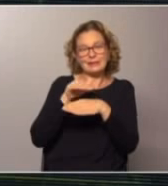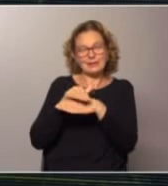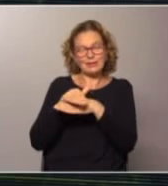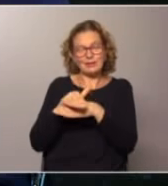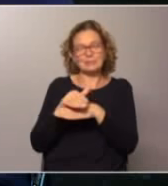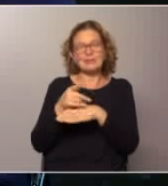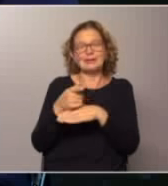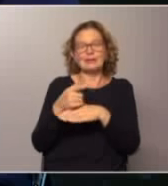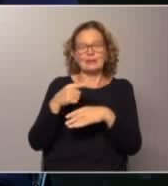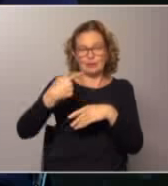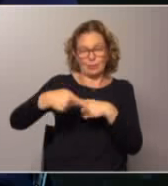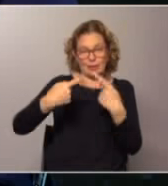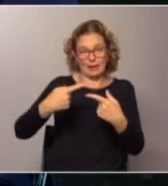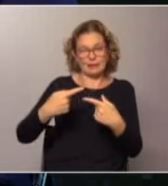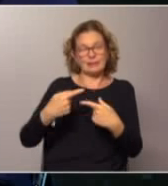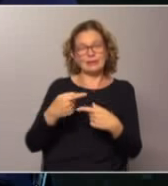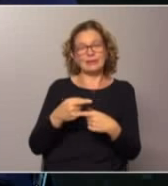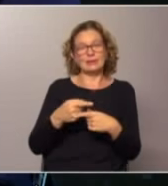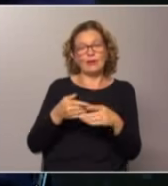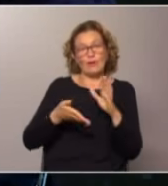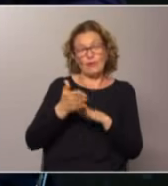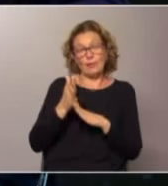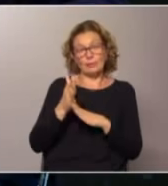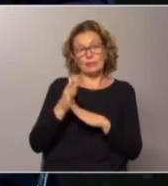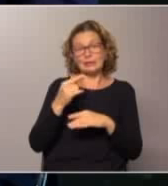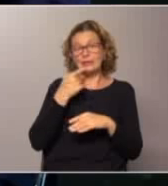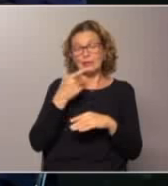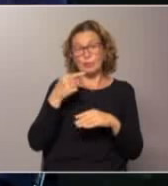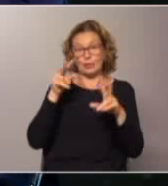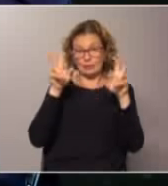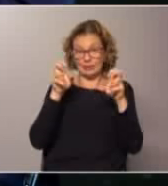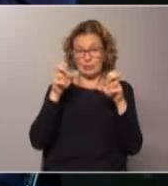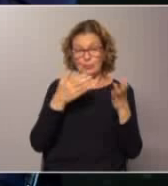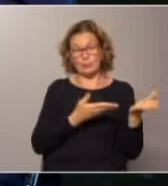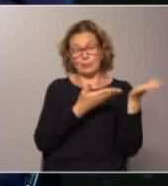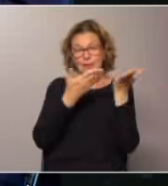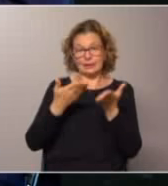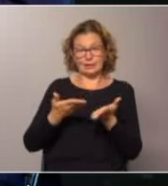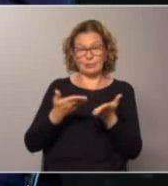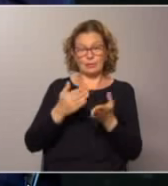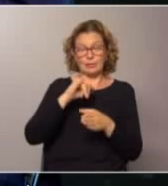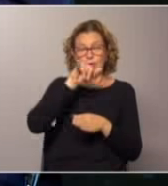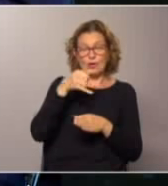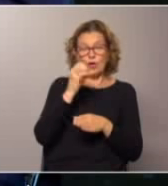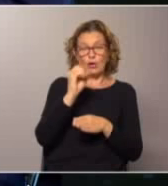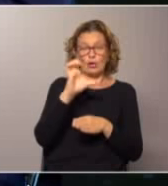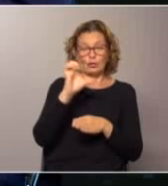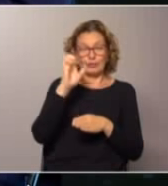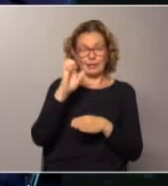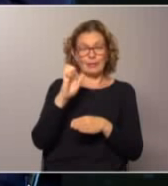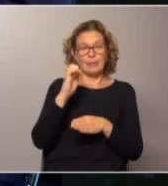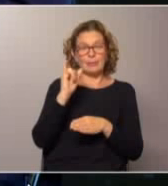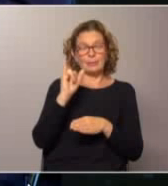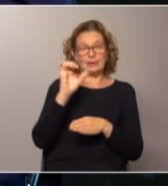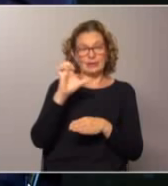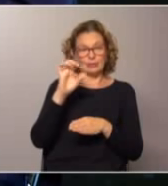durante unos minutos nada más vamos a seguir metiéndonos en estos temas vamos a estar recibiendo a josé doctor en ciencias